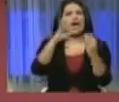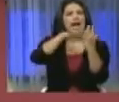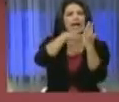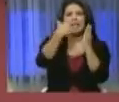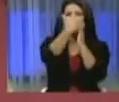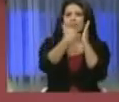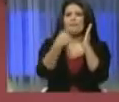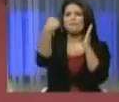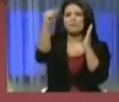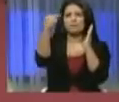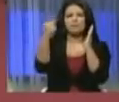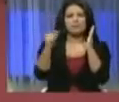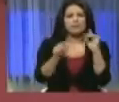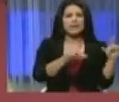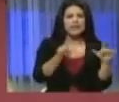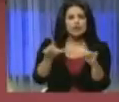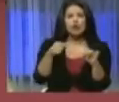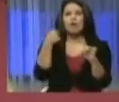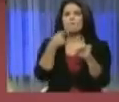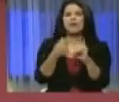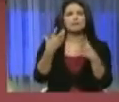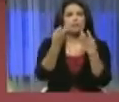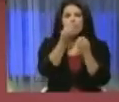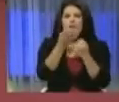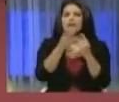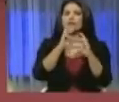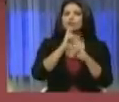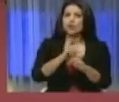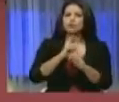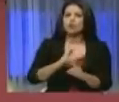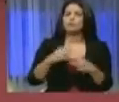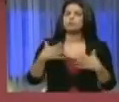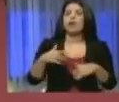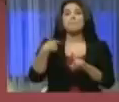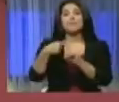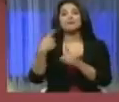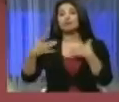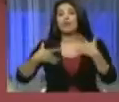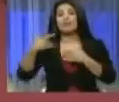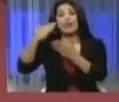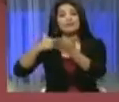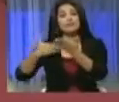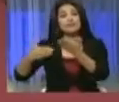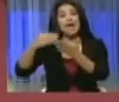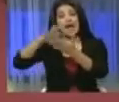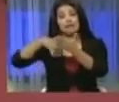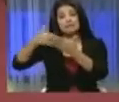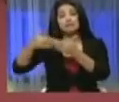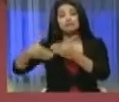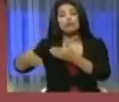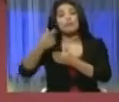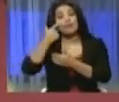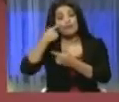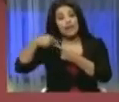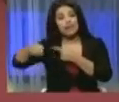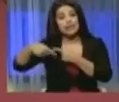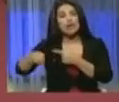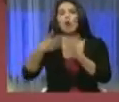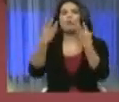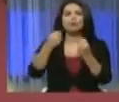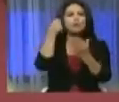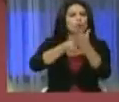cumplida, del éxito de toda esa agenda y de la agenda pendiente, agenda país, agenda patria, agenda de